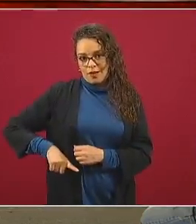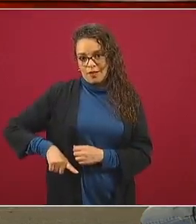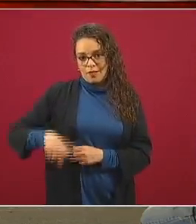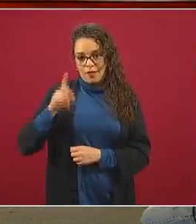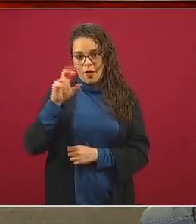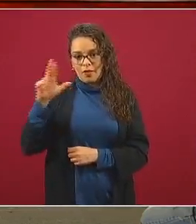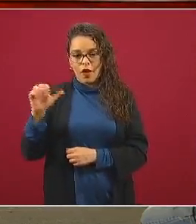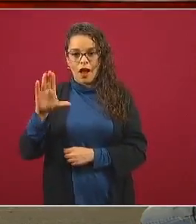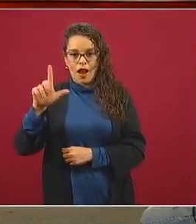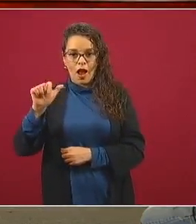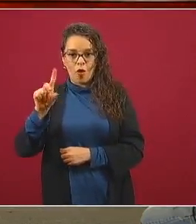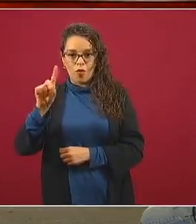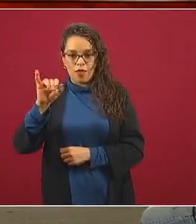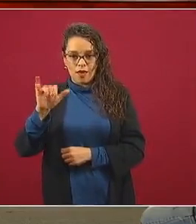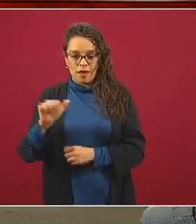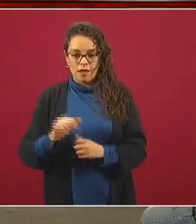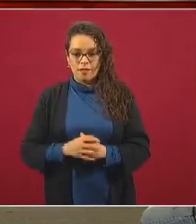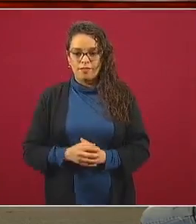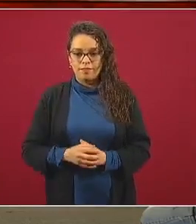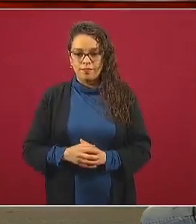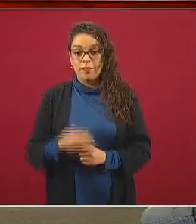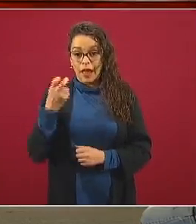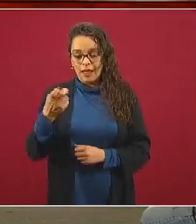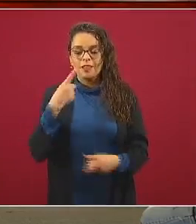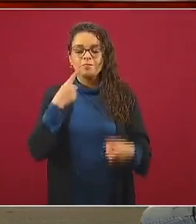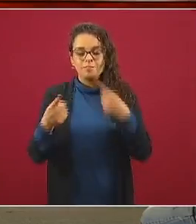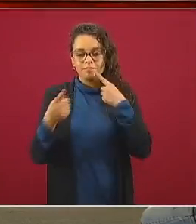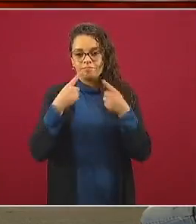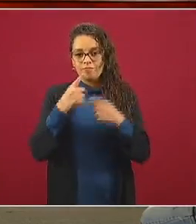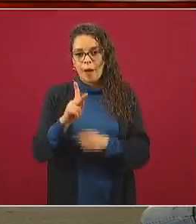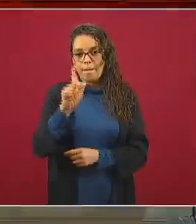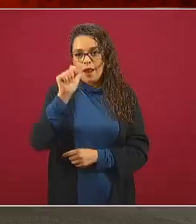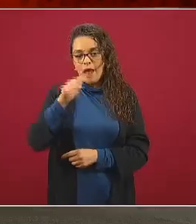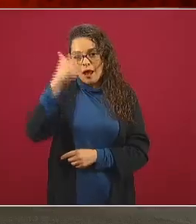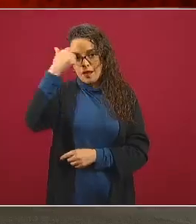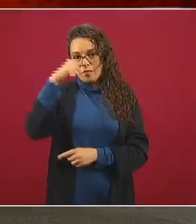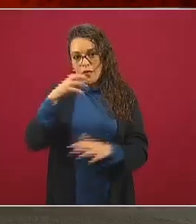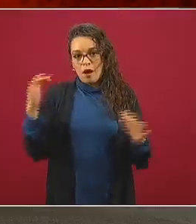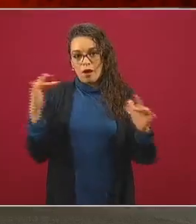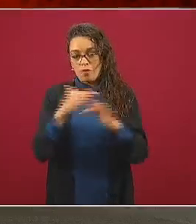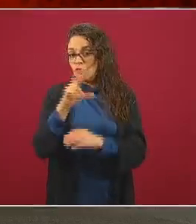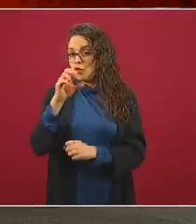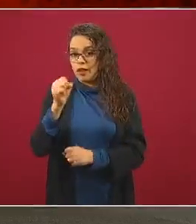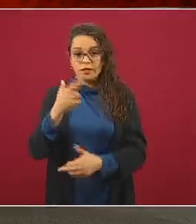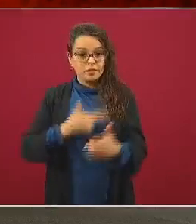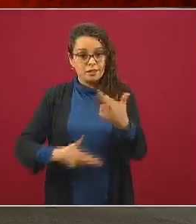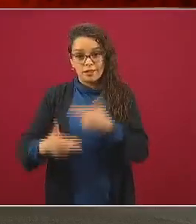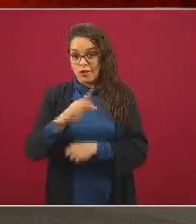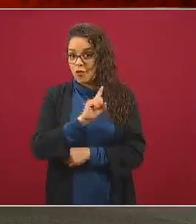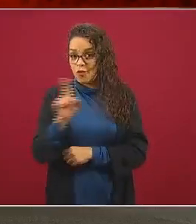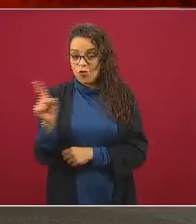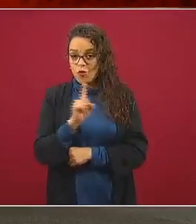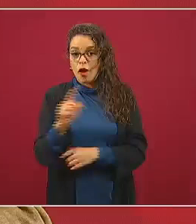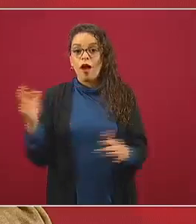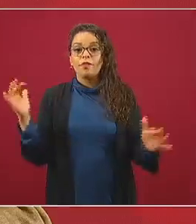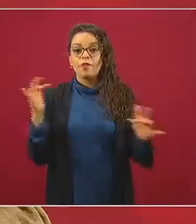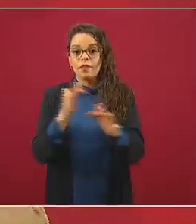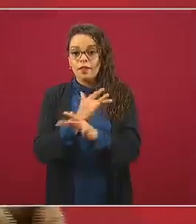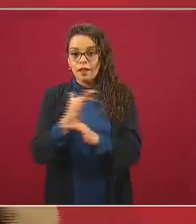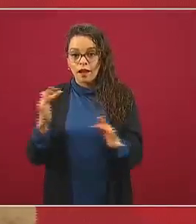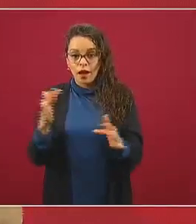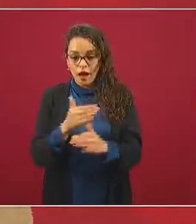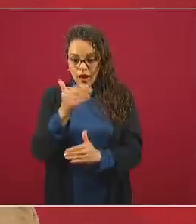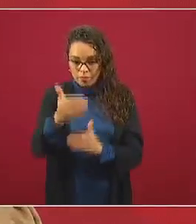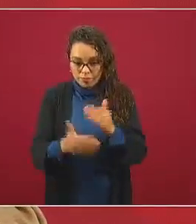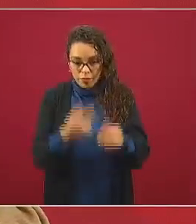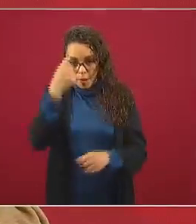detalle precisamente del plan de tránsito. No es regreso, es tránsito hacia adelante, hacia la nueva normalidad en todo